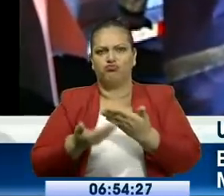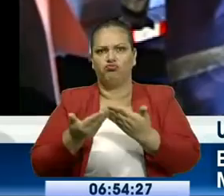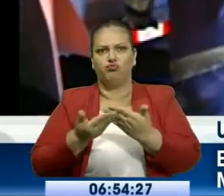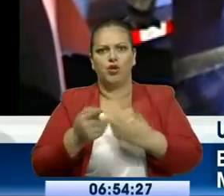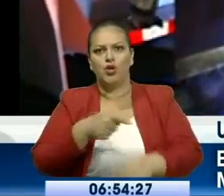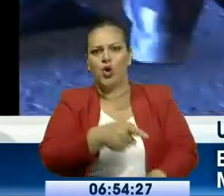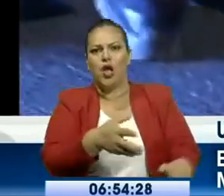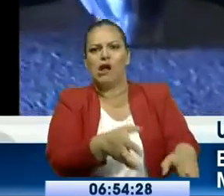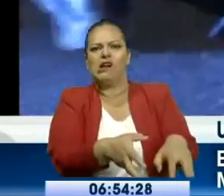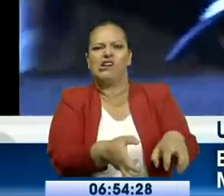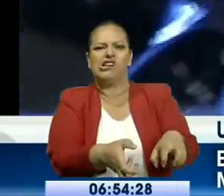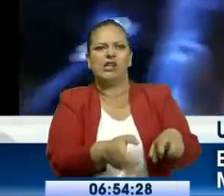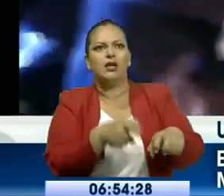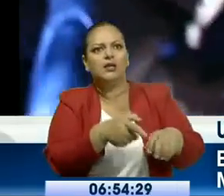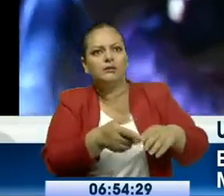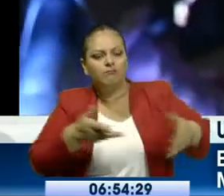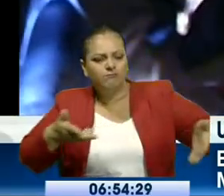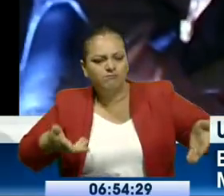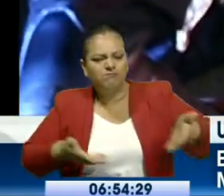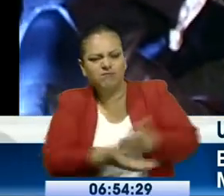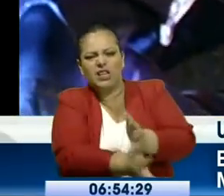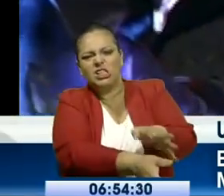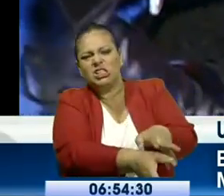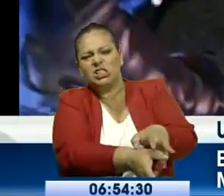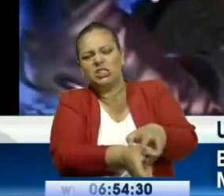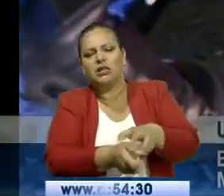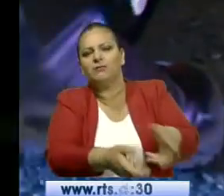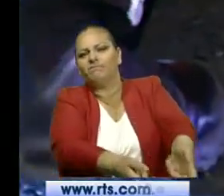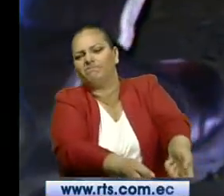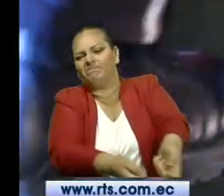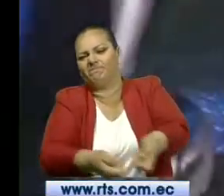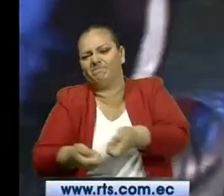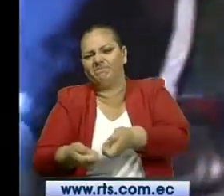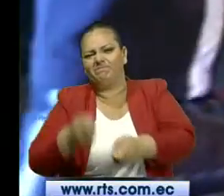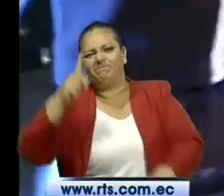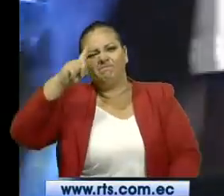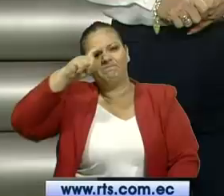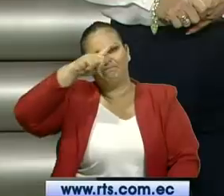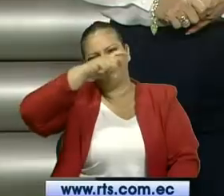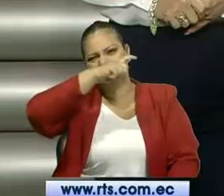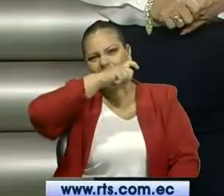más precaución en las vías. Informó Julio César Saona.